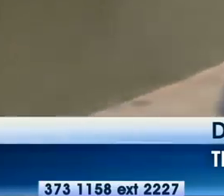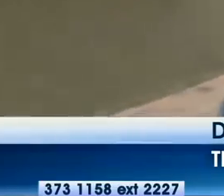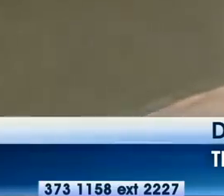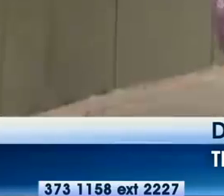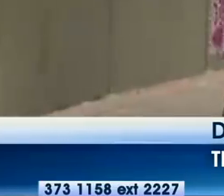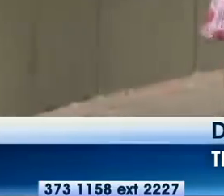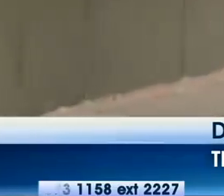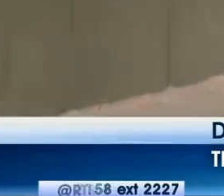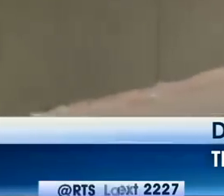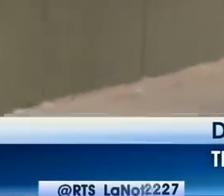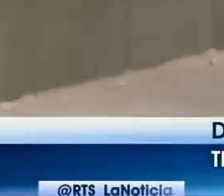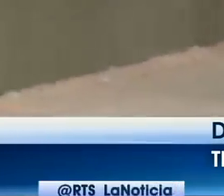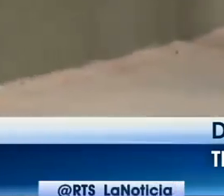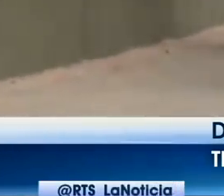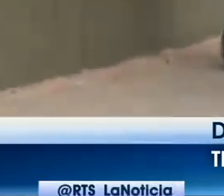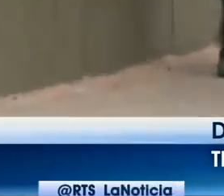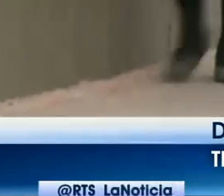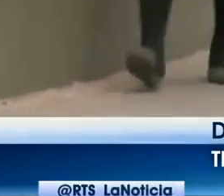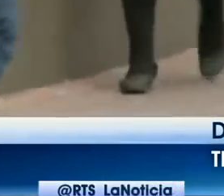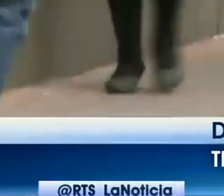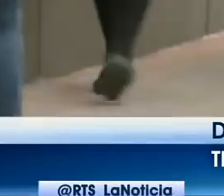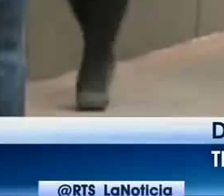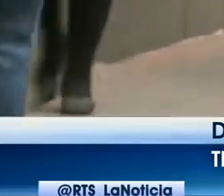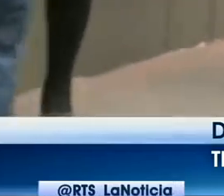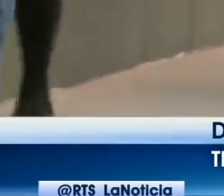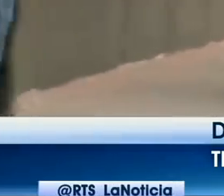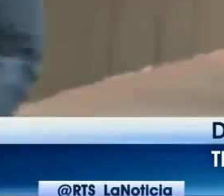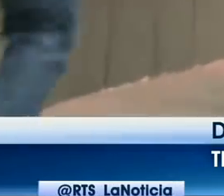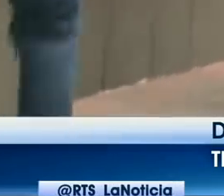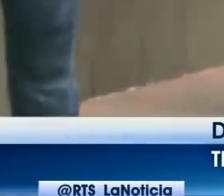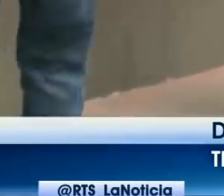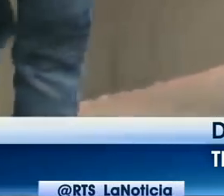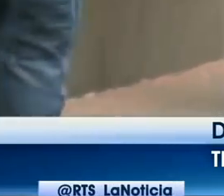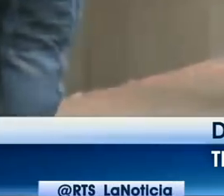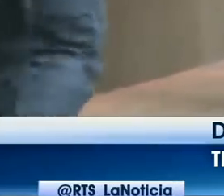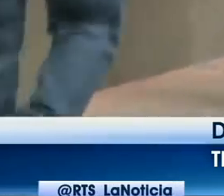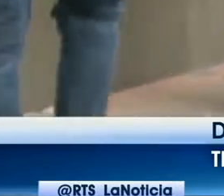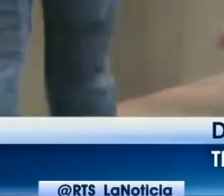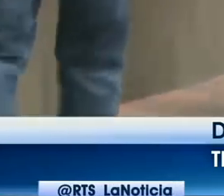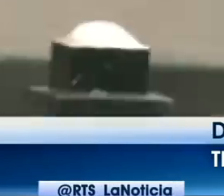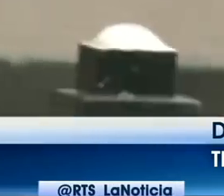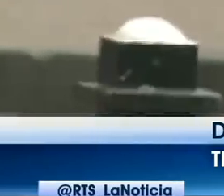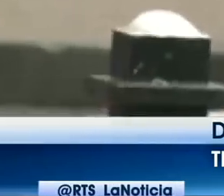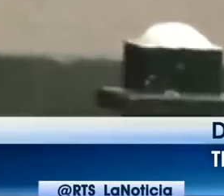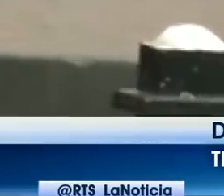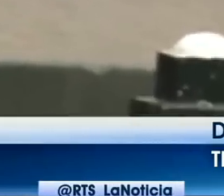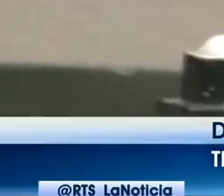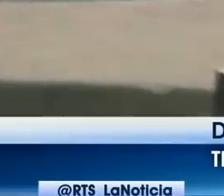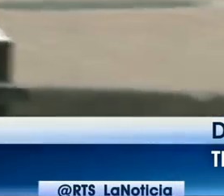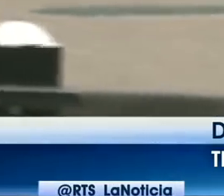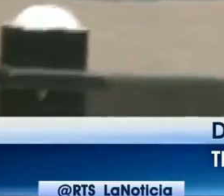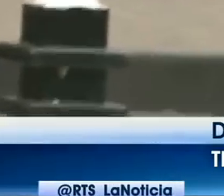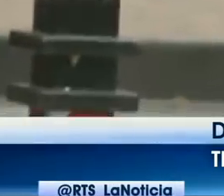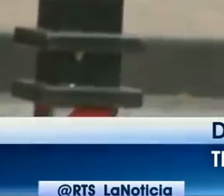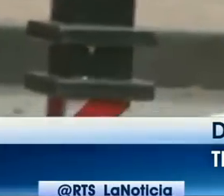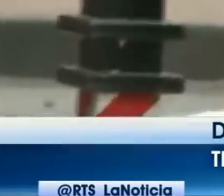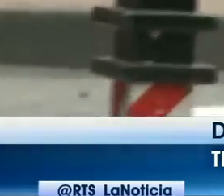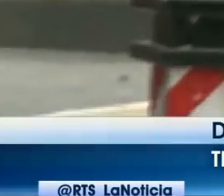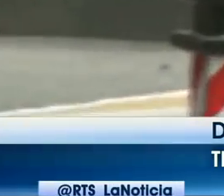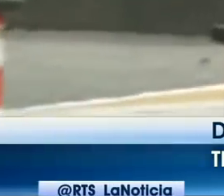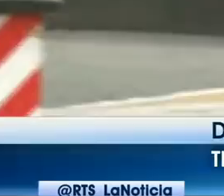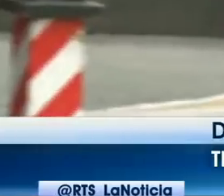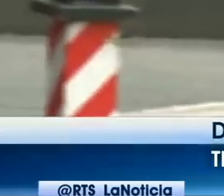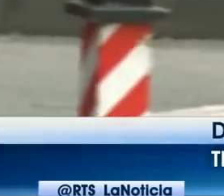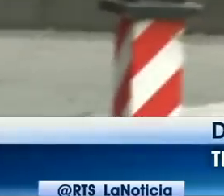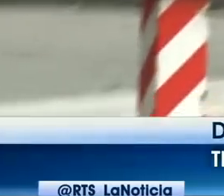personas que fueron víctimas de los sospechosos, aprovechaban que caminaban solos o estaban en algún punto donde el tráfico era bajo para llevarse los